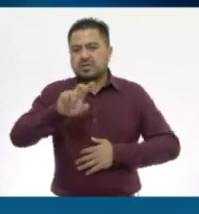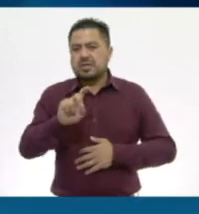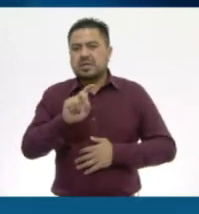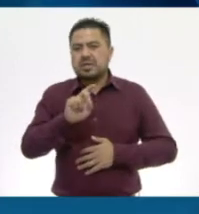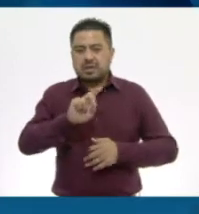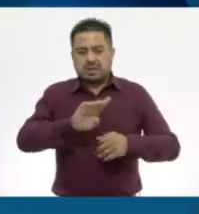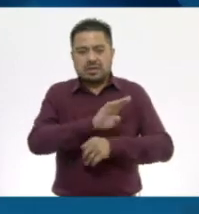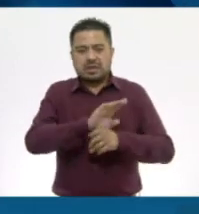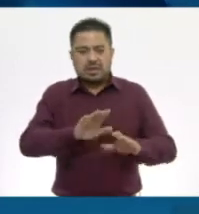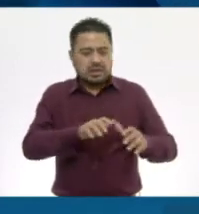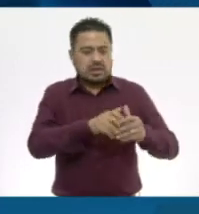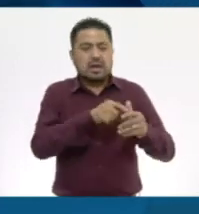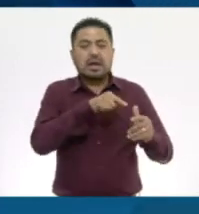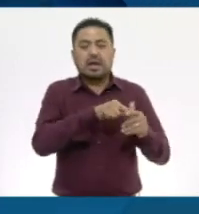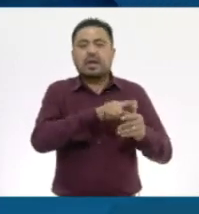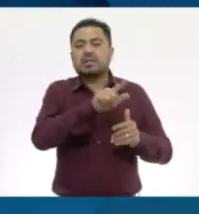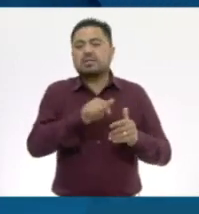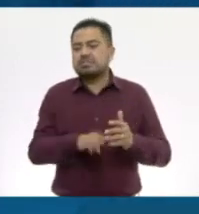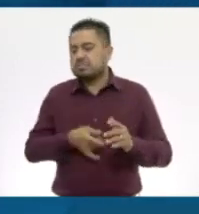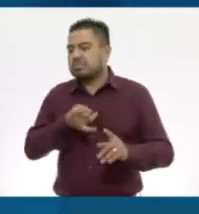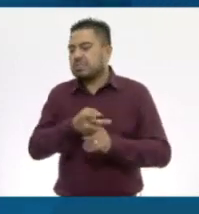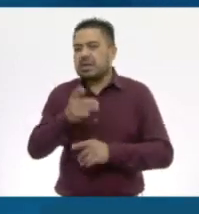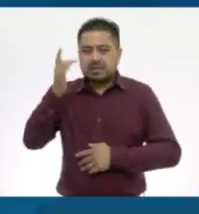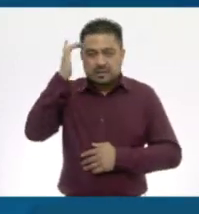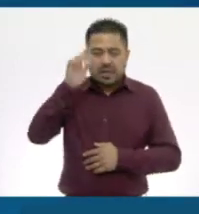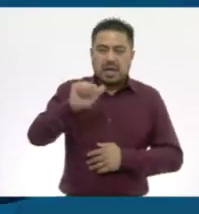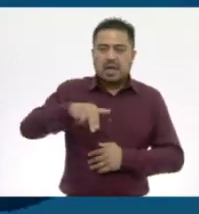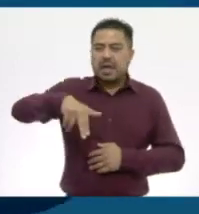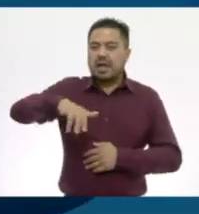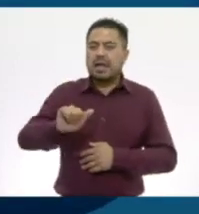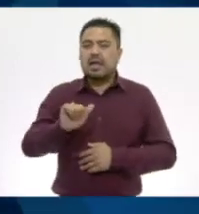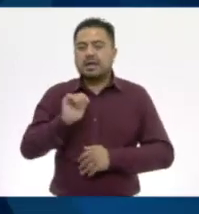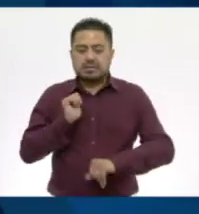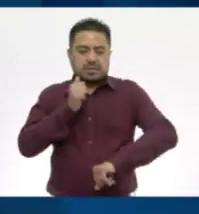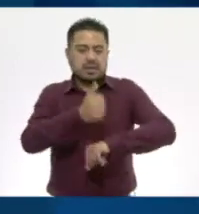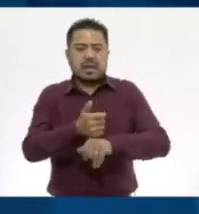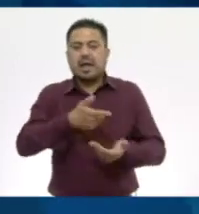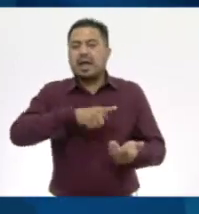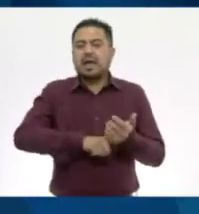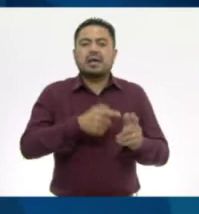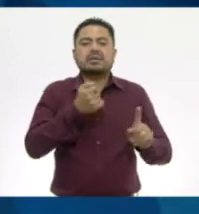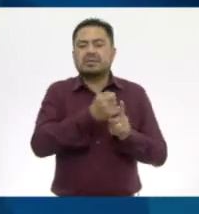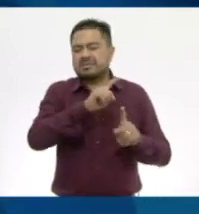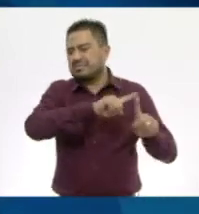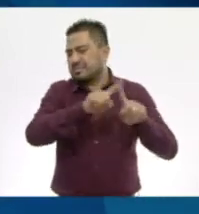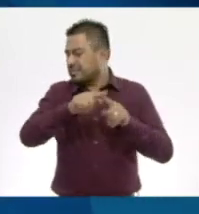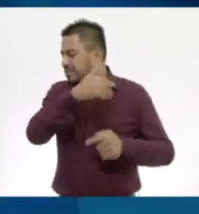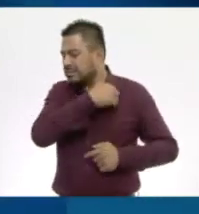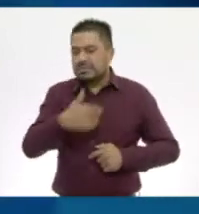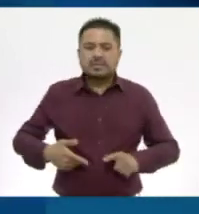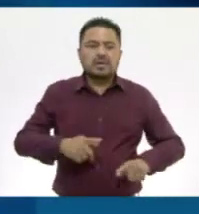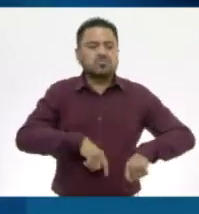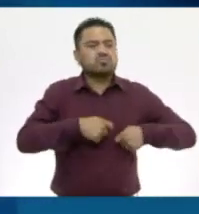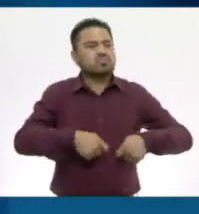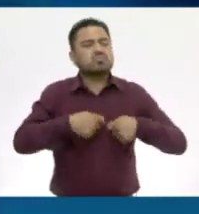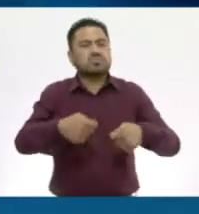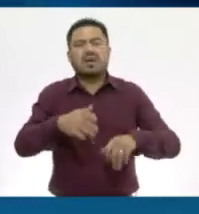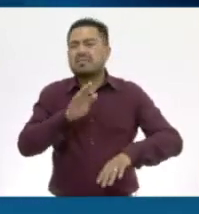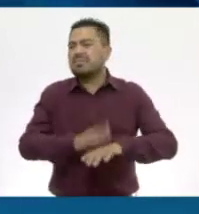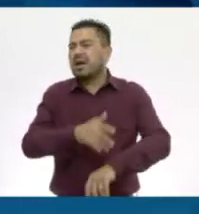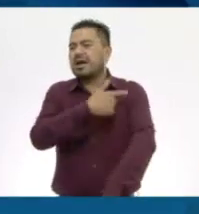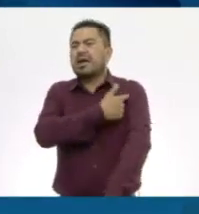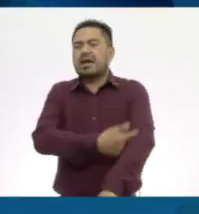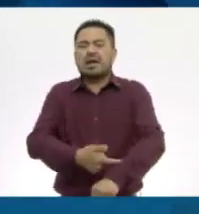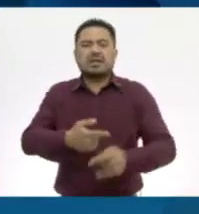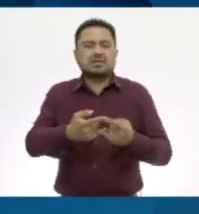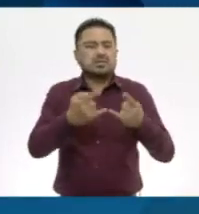Bustamante, poco después derrotado por Santa Anna, que asumía así la primera de sus múltiples presidencias durante su larga